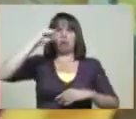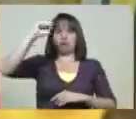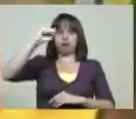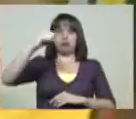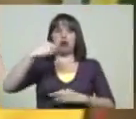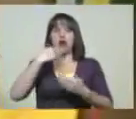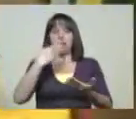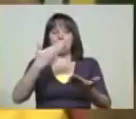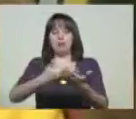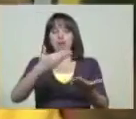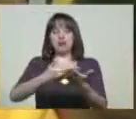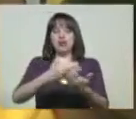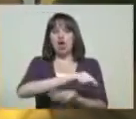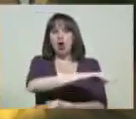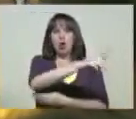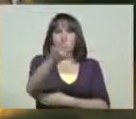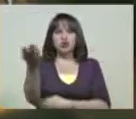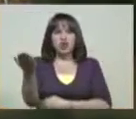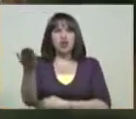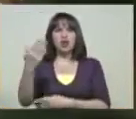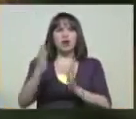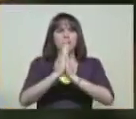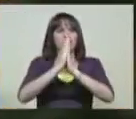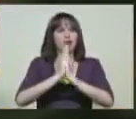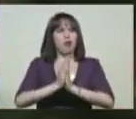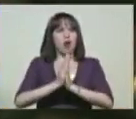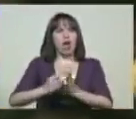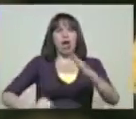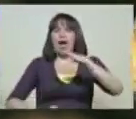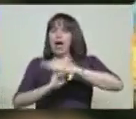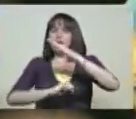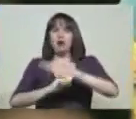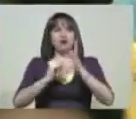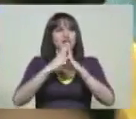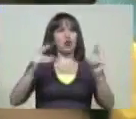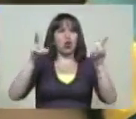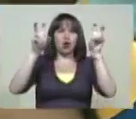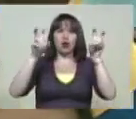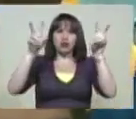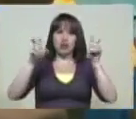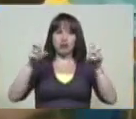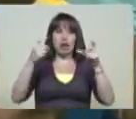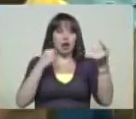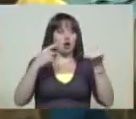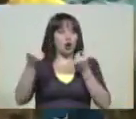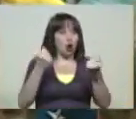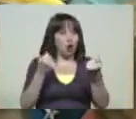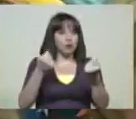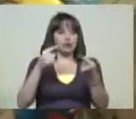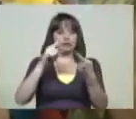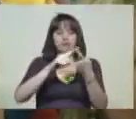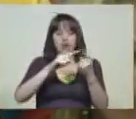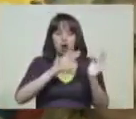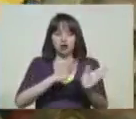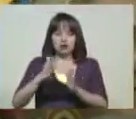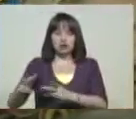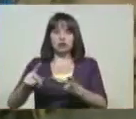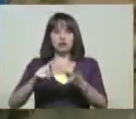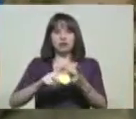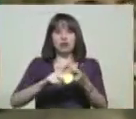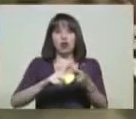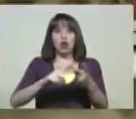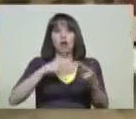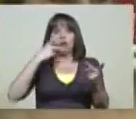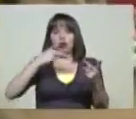su apoyo su colaboración en los grandes temas económicos organizativos políticos